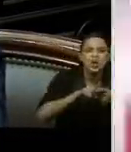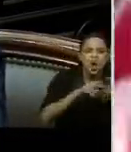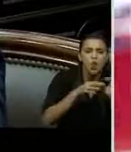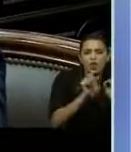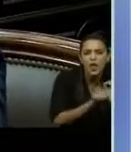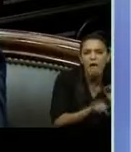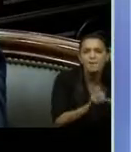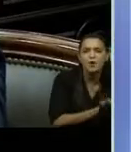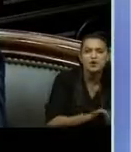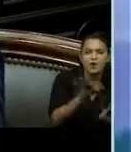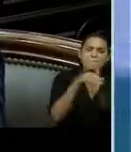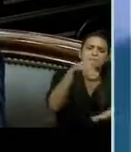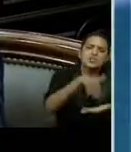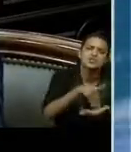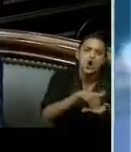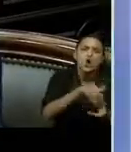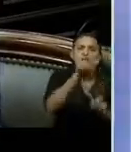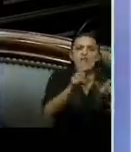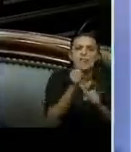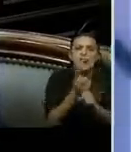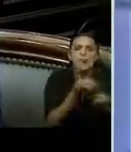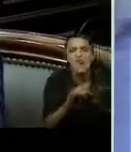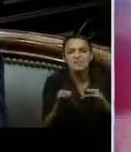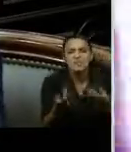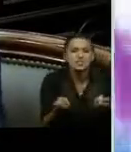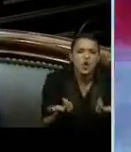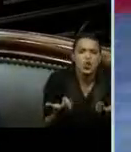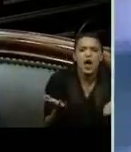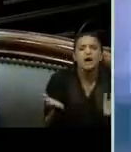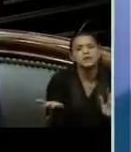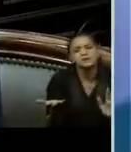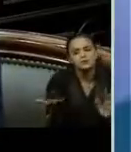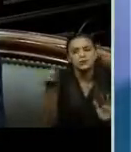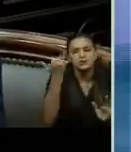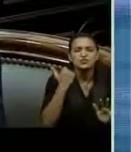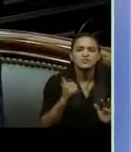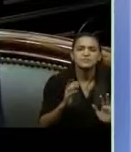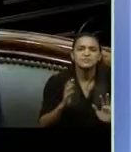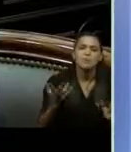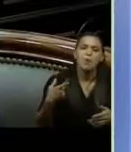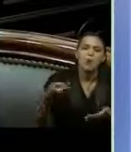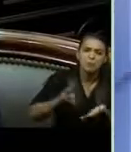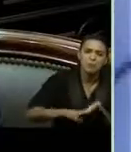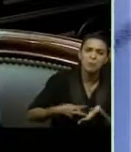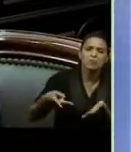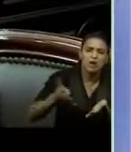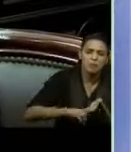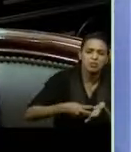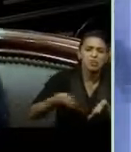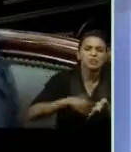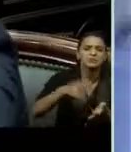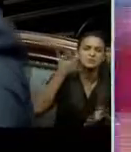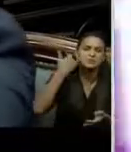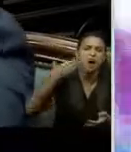por el Cambio no bajaron, no dieron quórum y no pudimos afrontar así la sesión. Y una pena también porque justo era hoy cuando volvían las